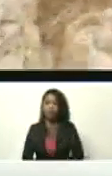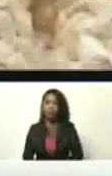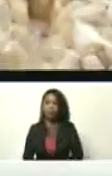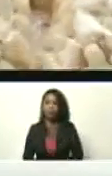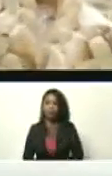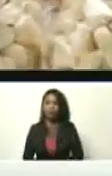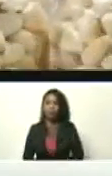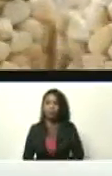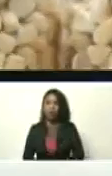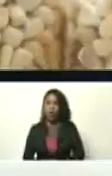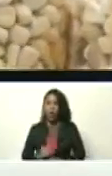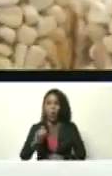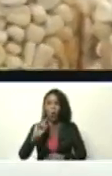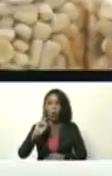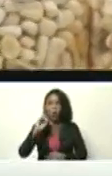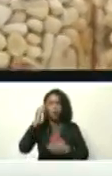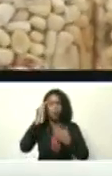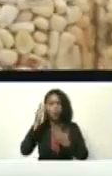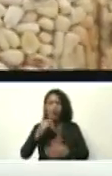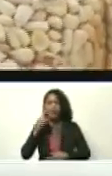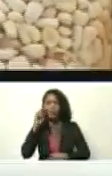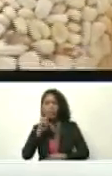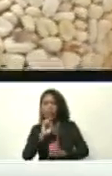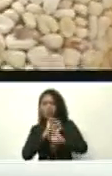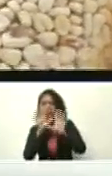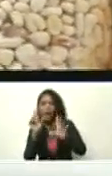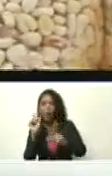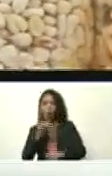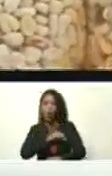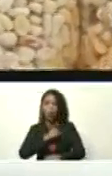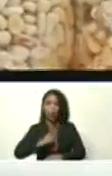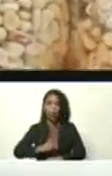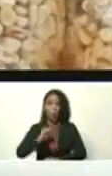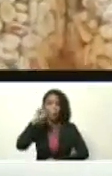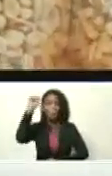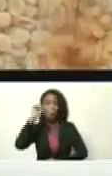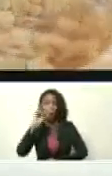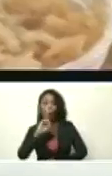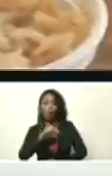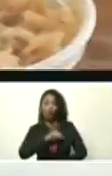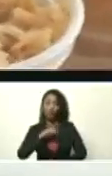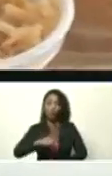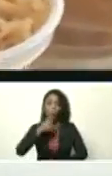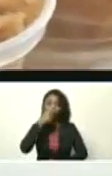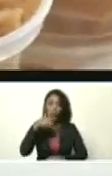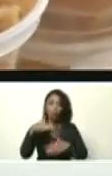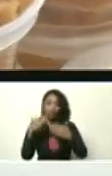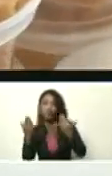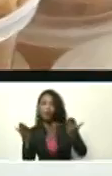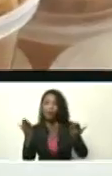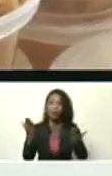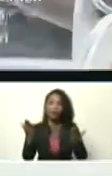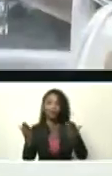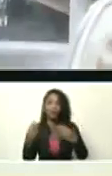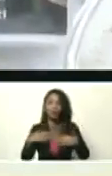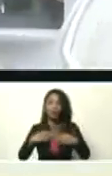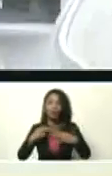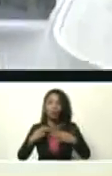No se puede ver claro si es Super Bigote o Superman, que está ahí el ropaje.